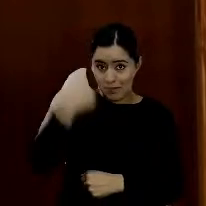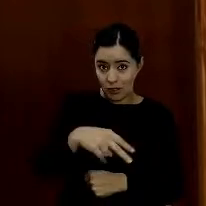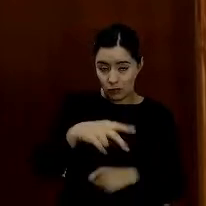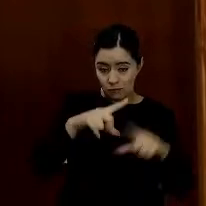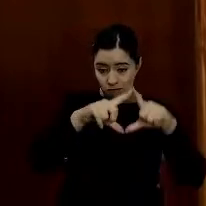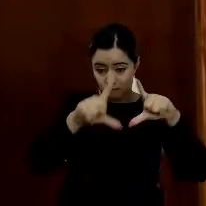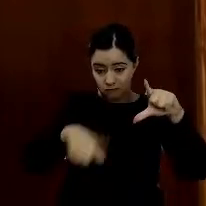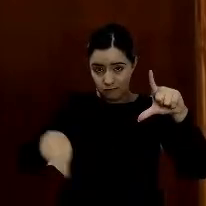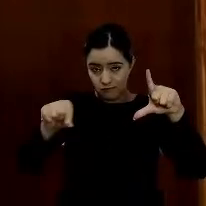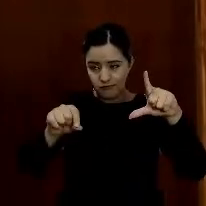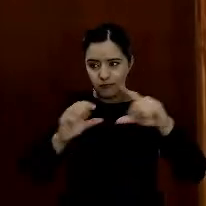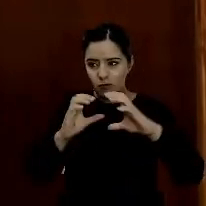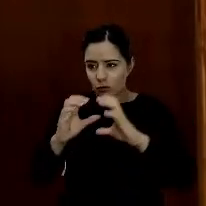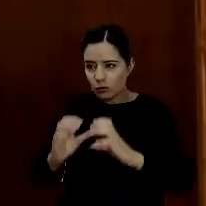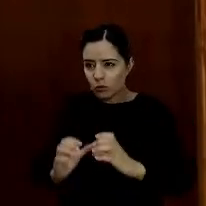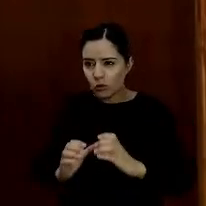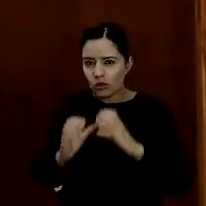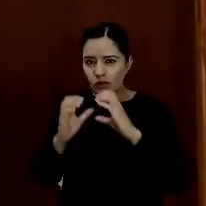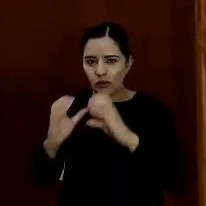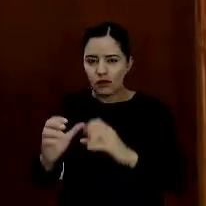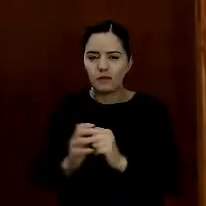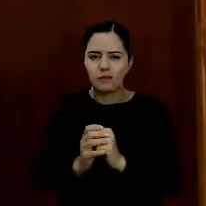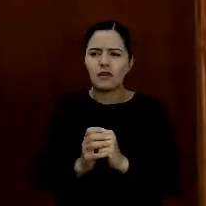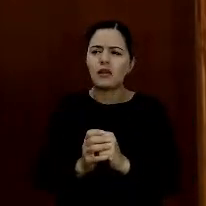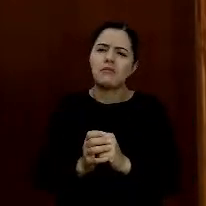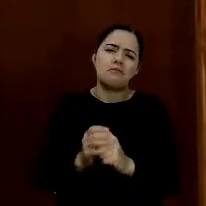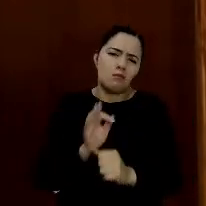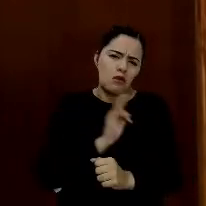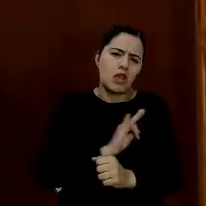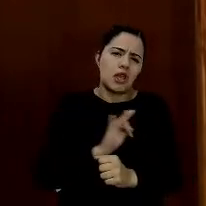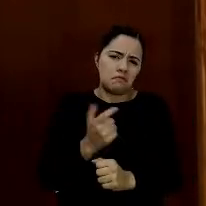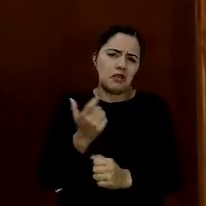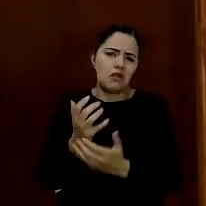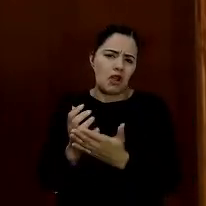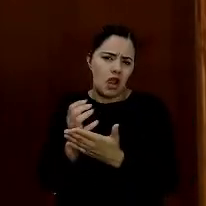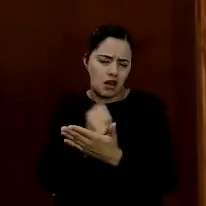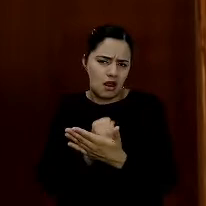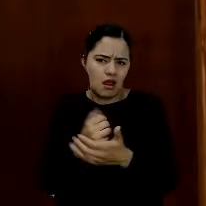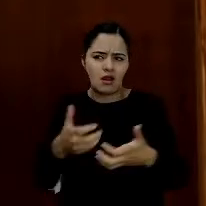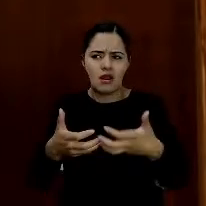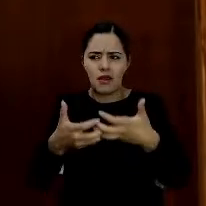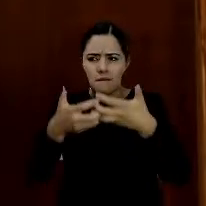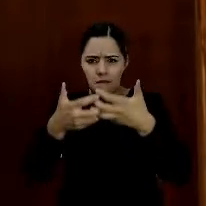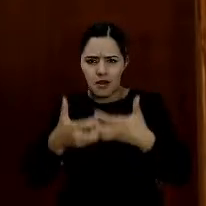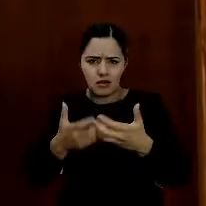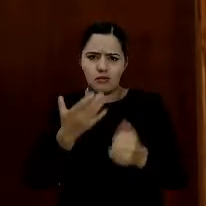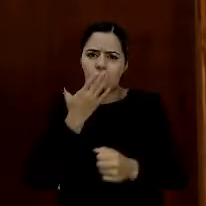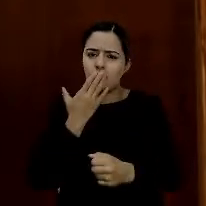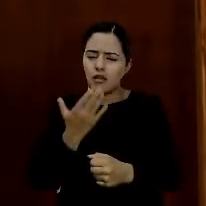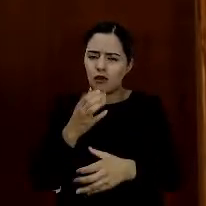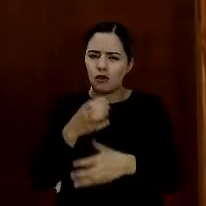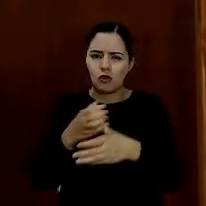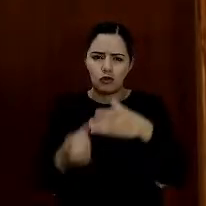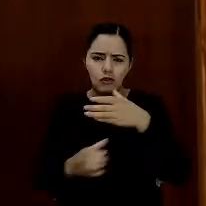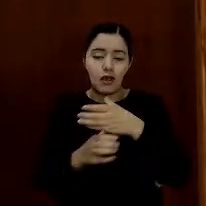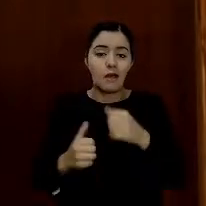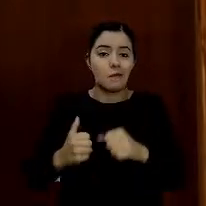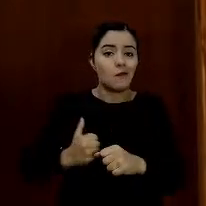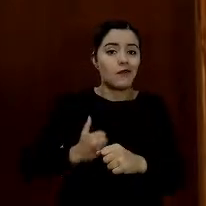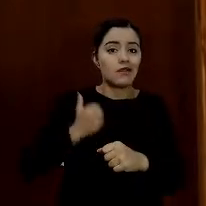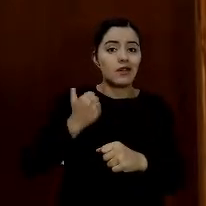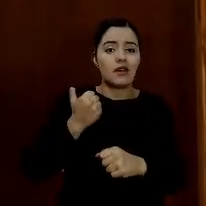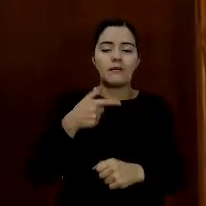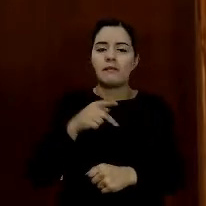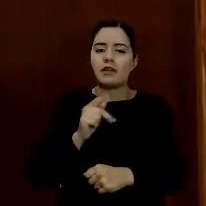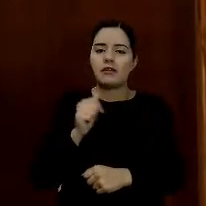relaciones económicas y sociales estén conscientes de su afectación e influencia